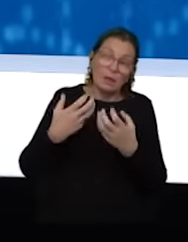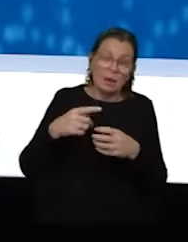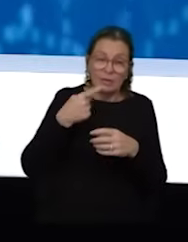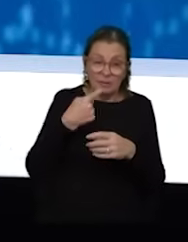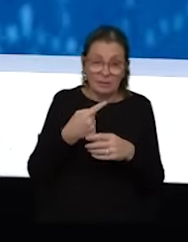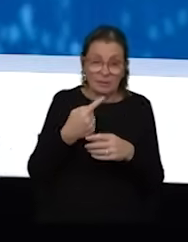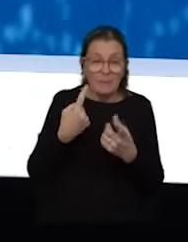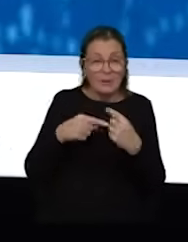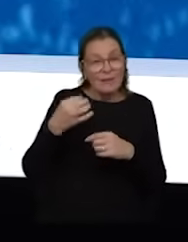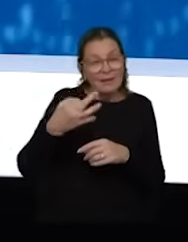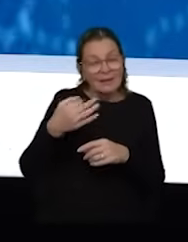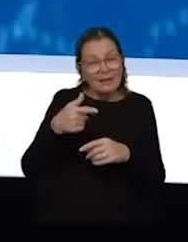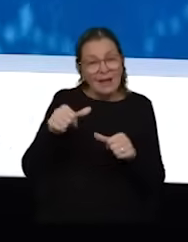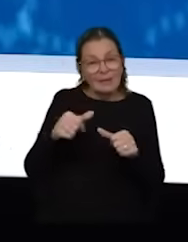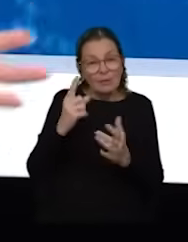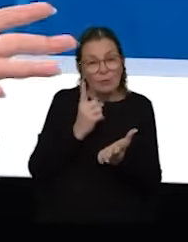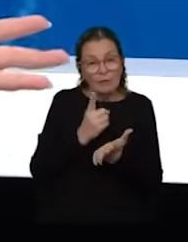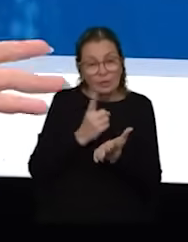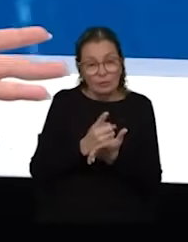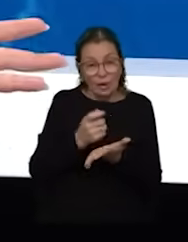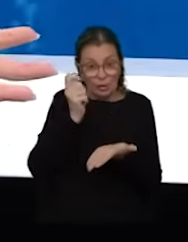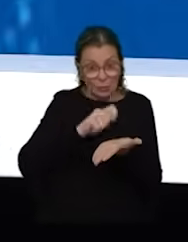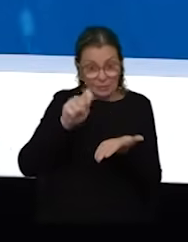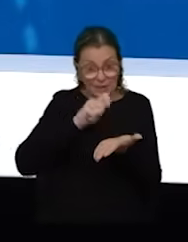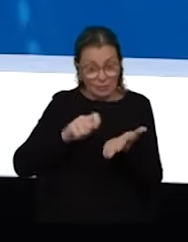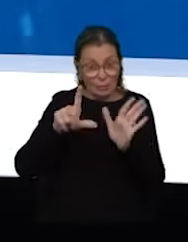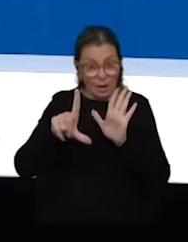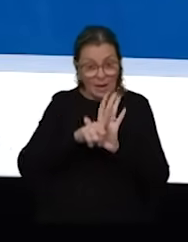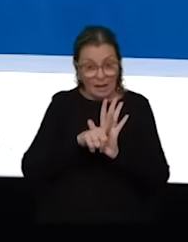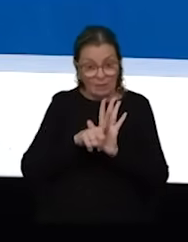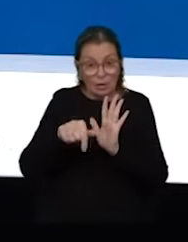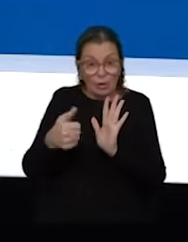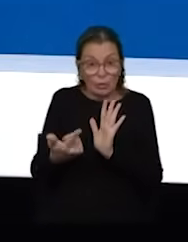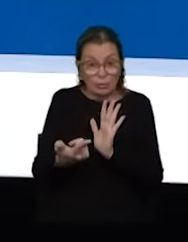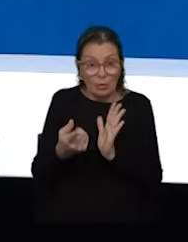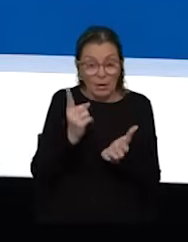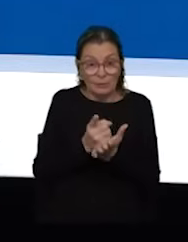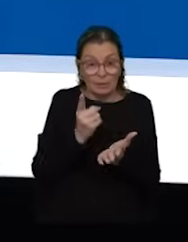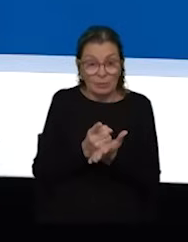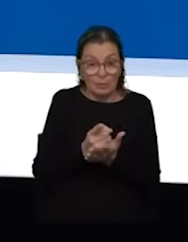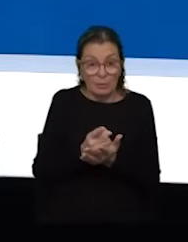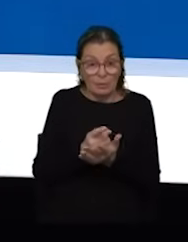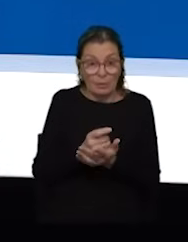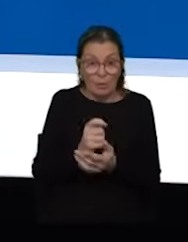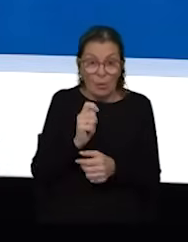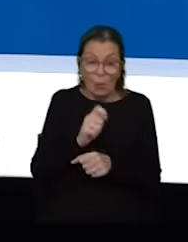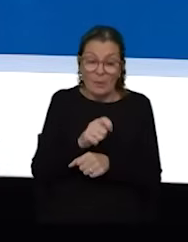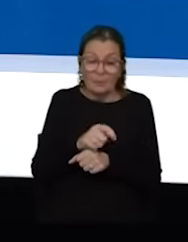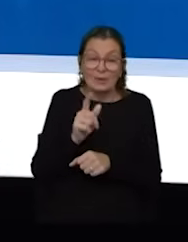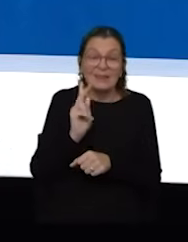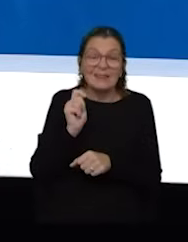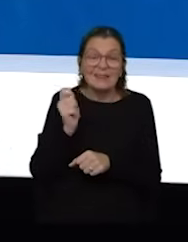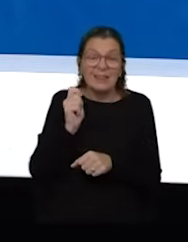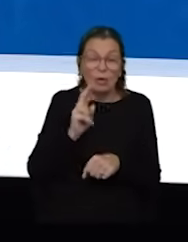también es cierto que cuando uno genera una obligación en un texto legal del otro lado hay obligación de cumplimiento y Alguien tiene que